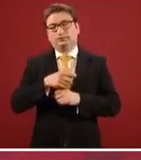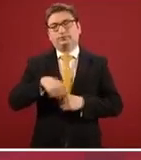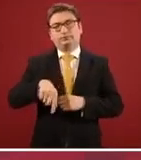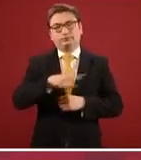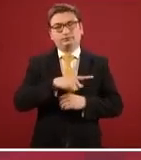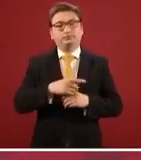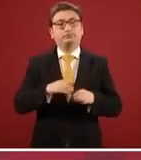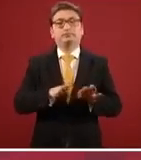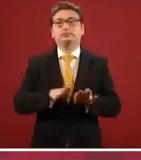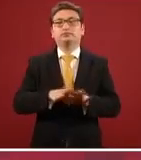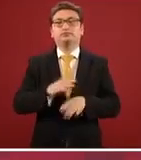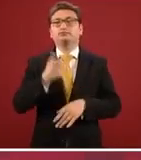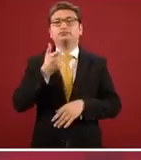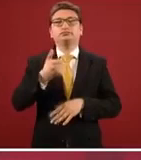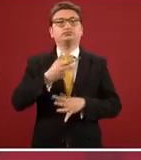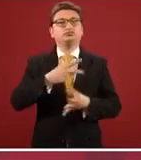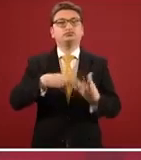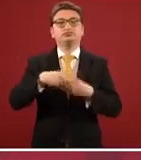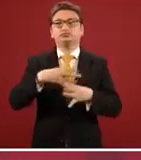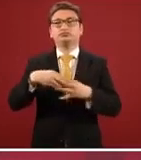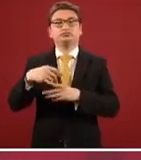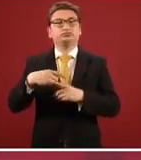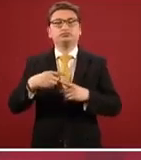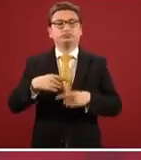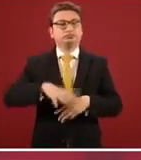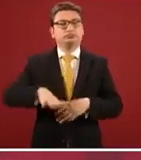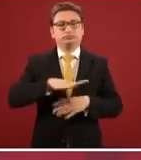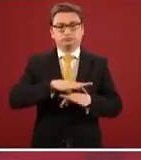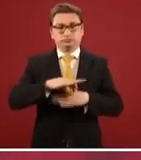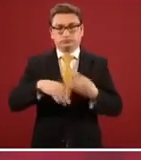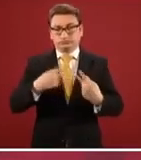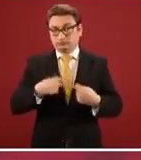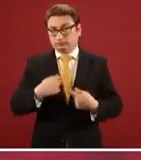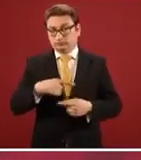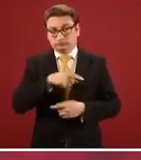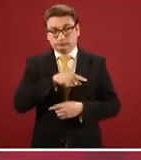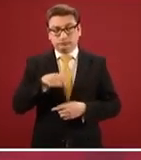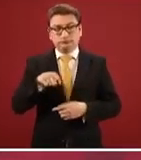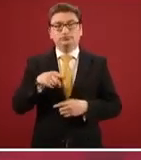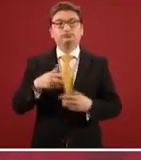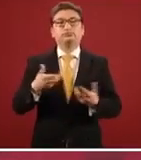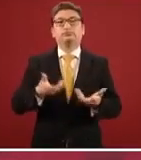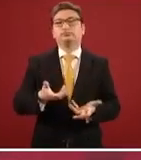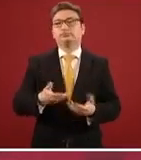el manejo del dinero cuando hay